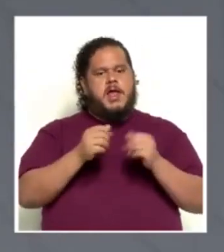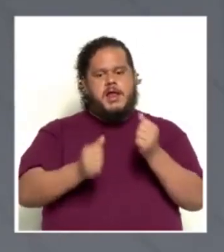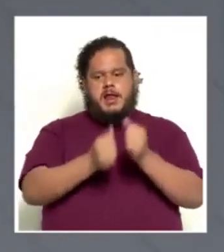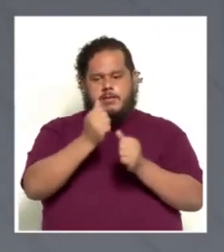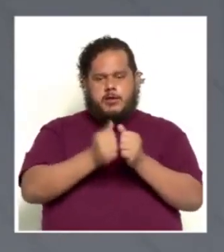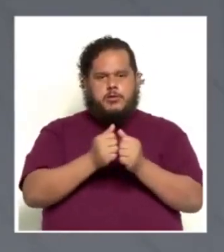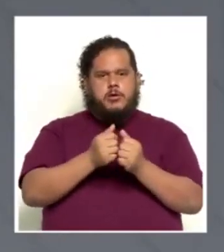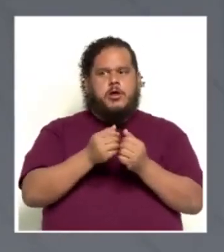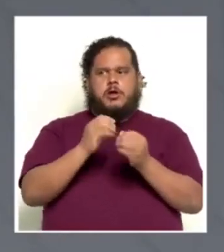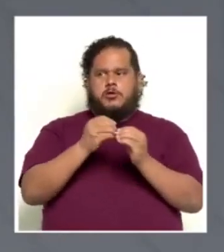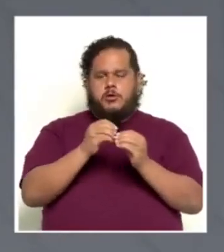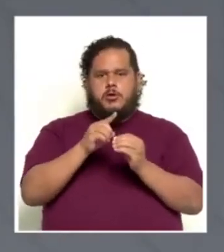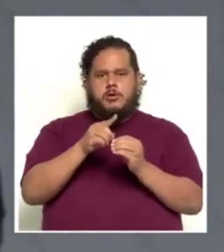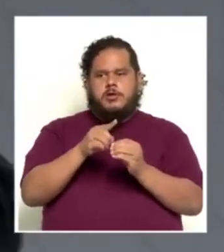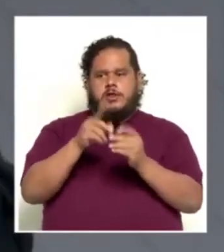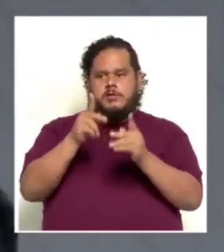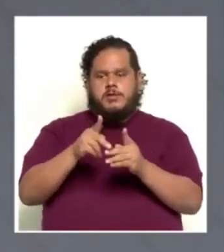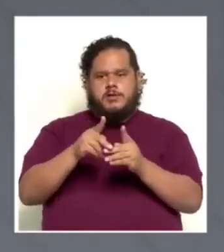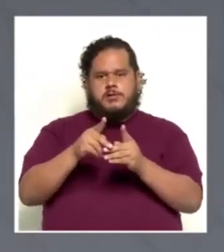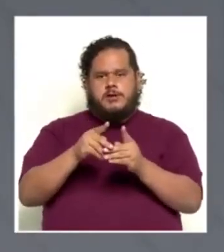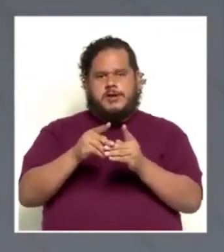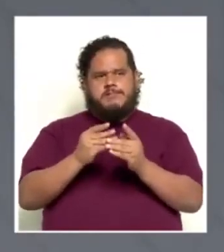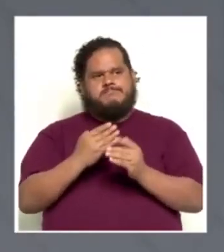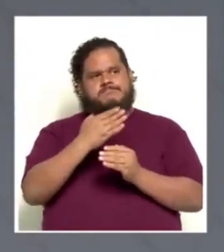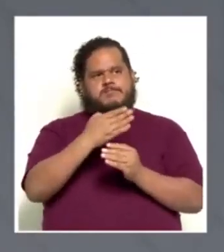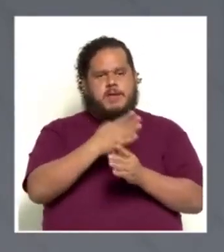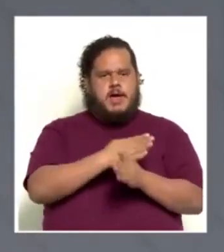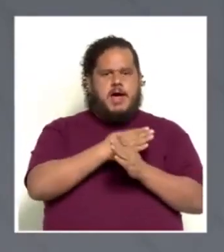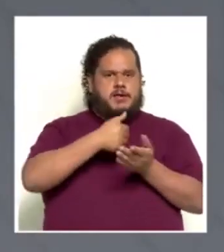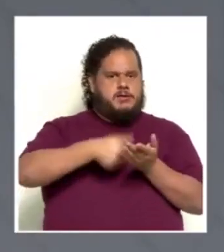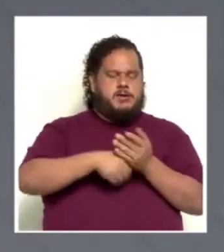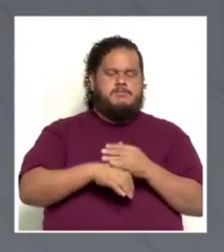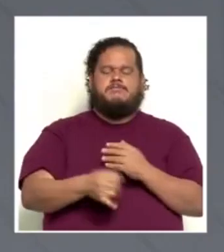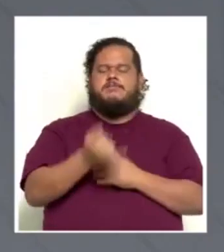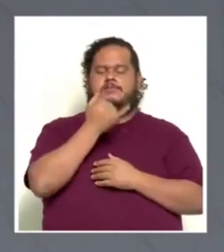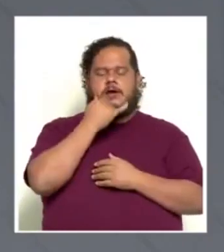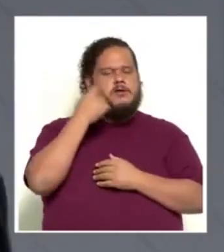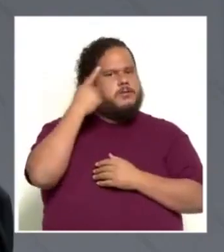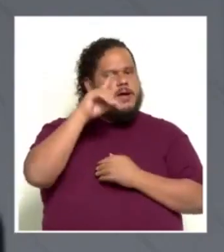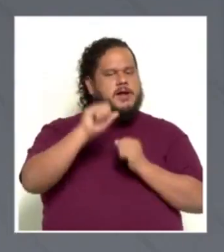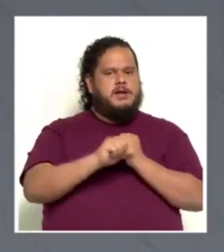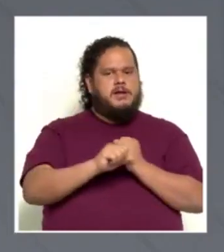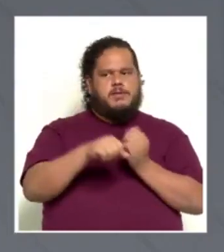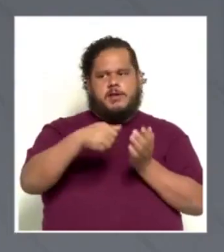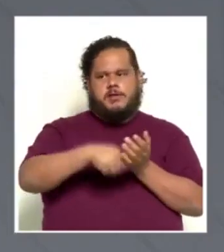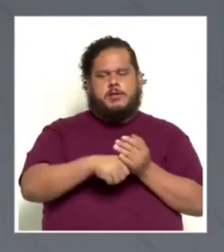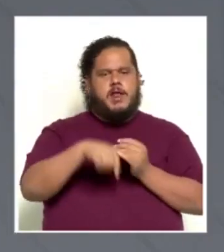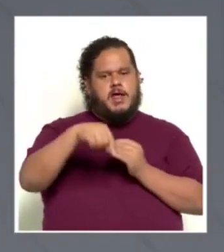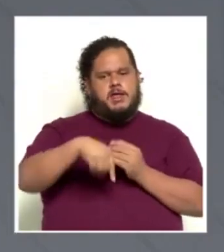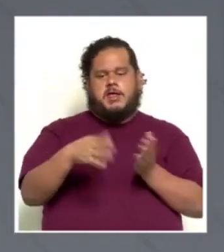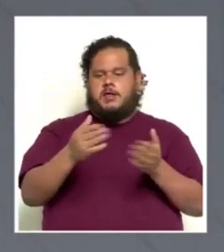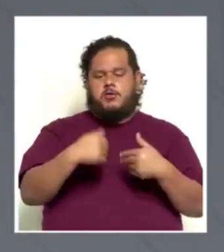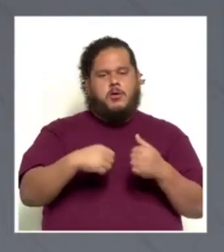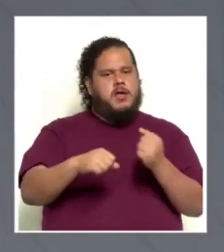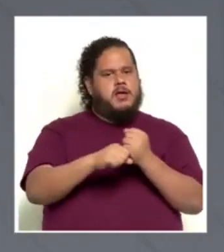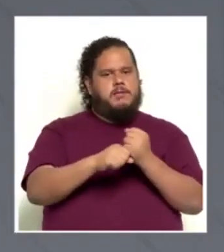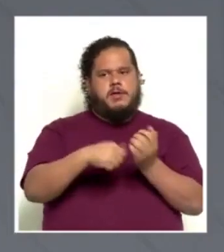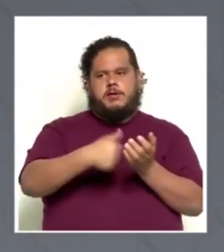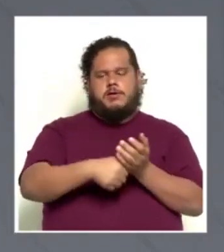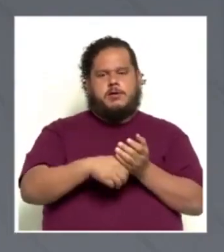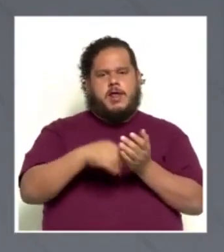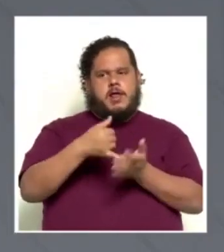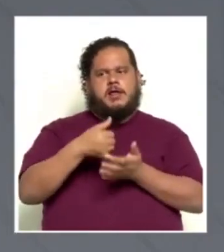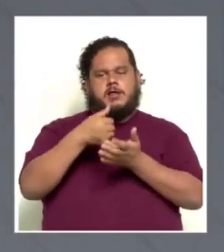se fue a abstencionismo. Fallo para las campañas electorales, o sea, aquí no hay campaña electoral que triunfara en ese